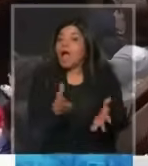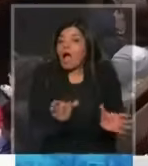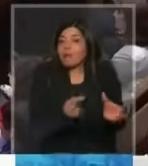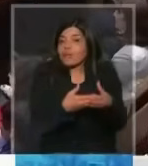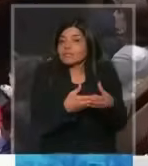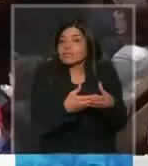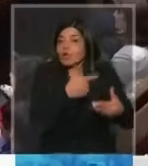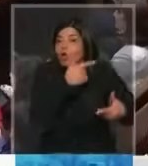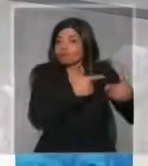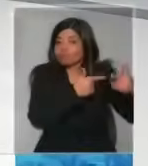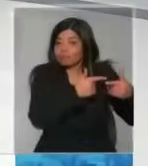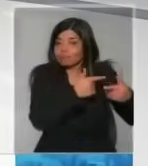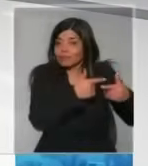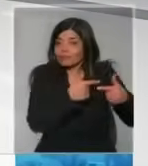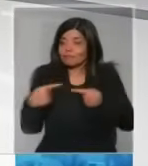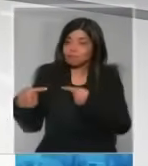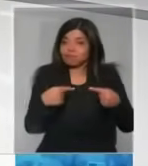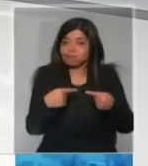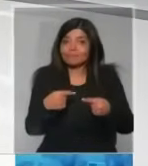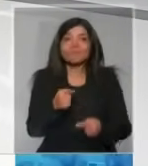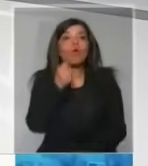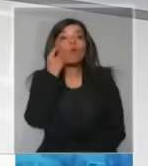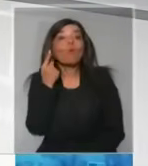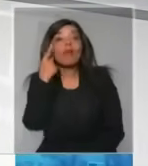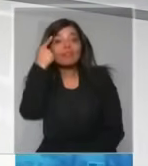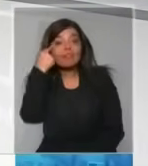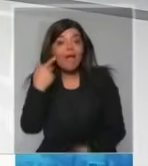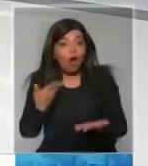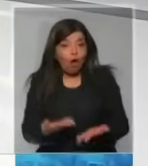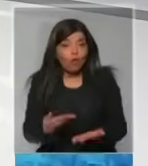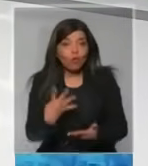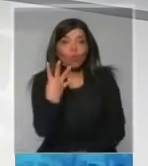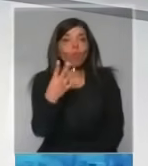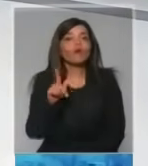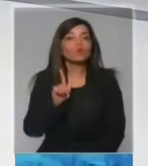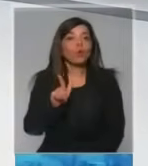Conservador. ¿Qué día es hoy? 4 de julio. 4 de julio, el día de la independencia de los Estados Unidos.